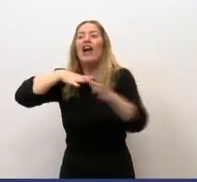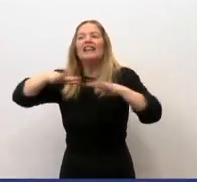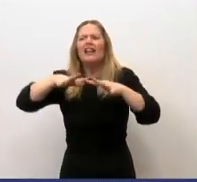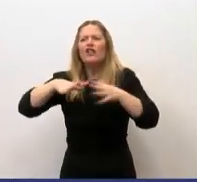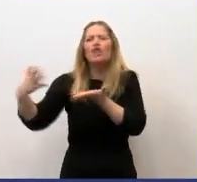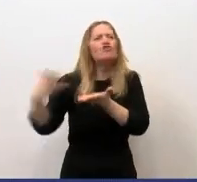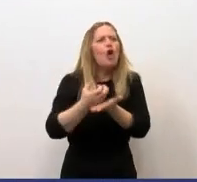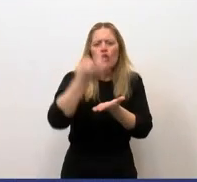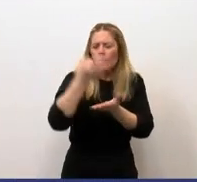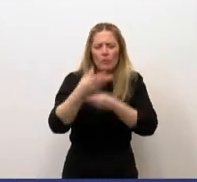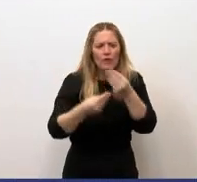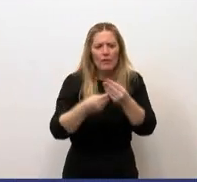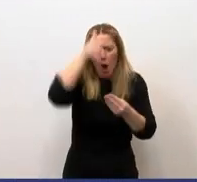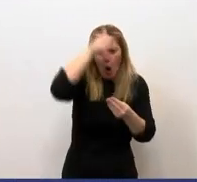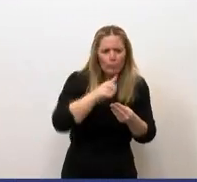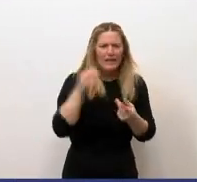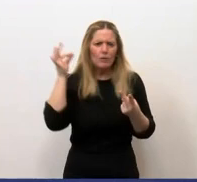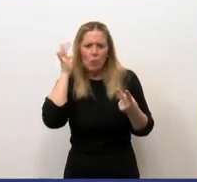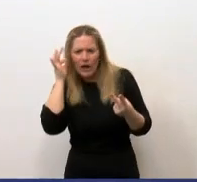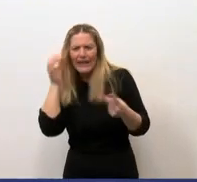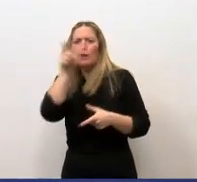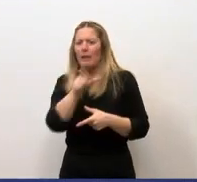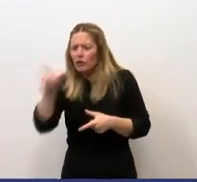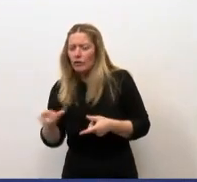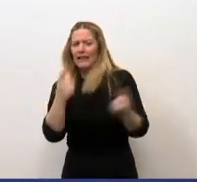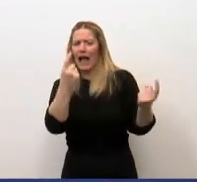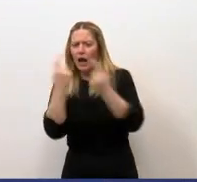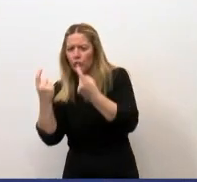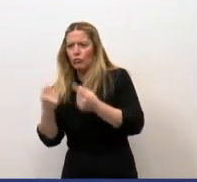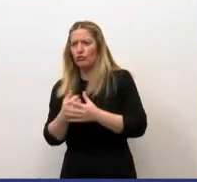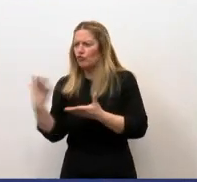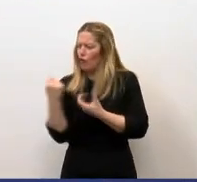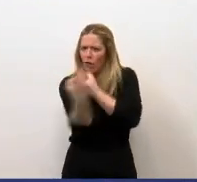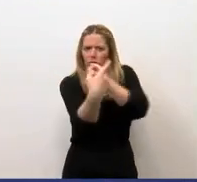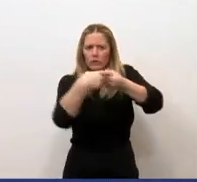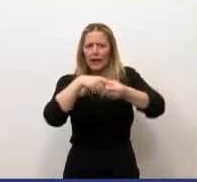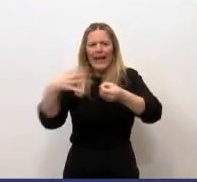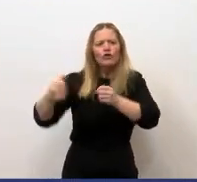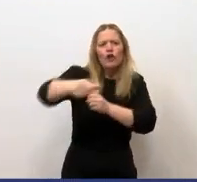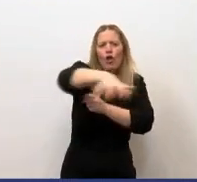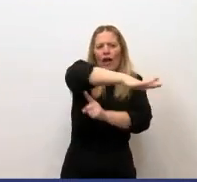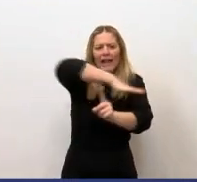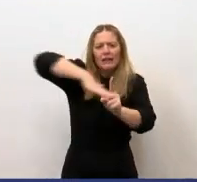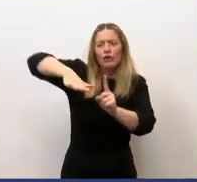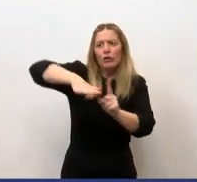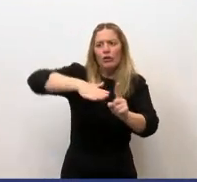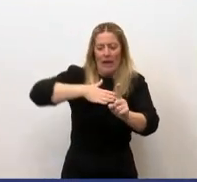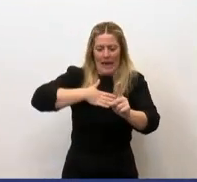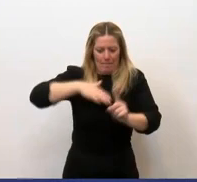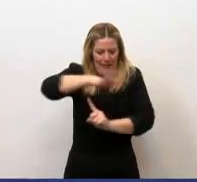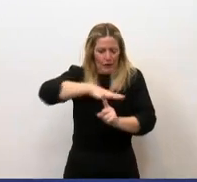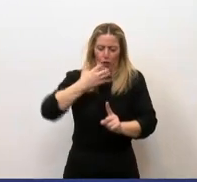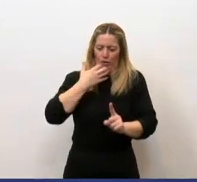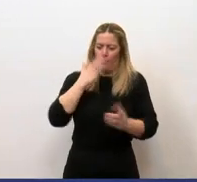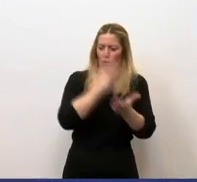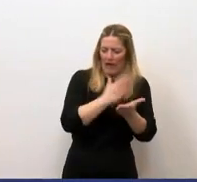mujeres, personas, alumnos. Entonces, en todo nuestro entorno, en mi caso es clases,